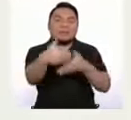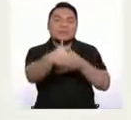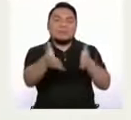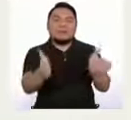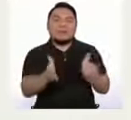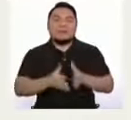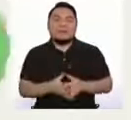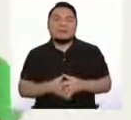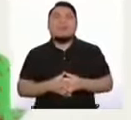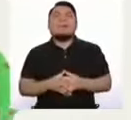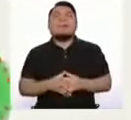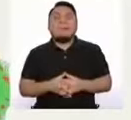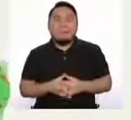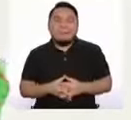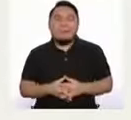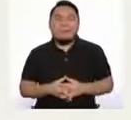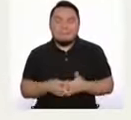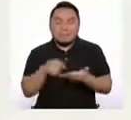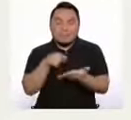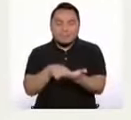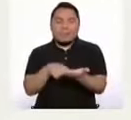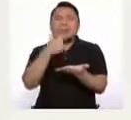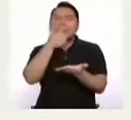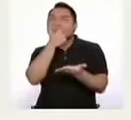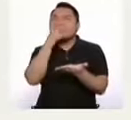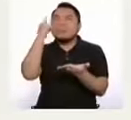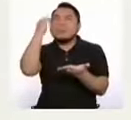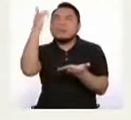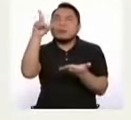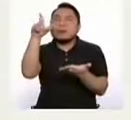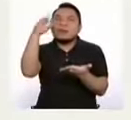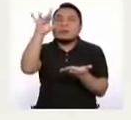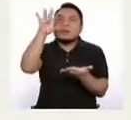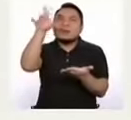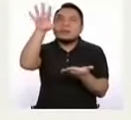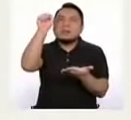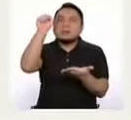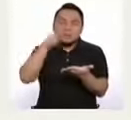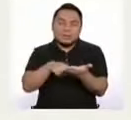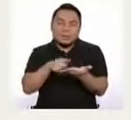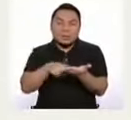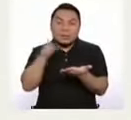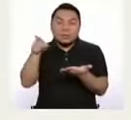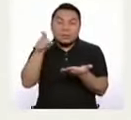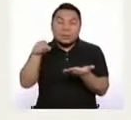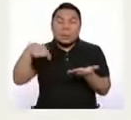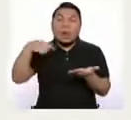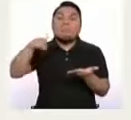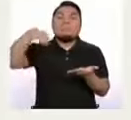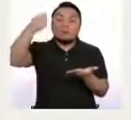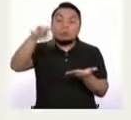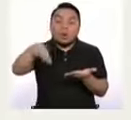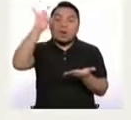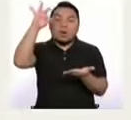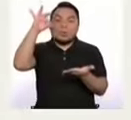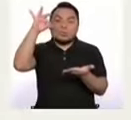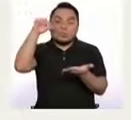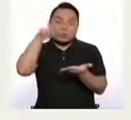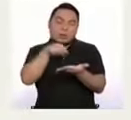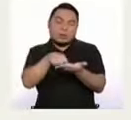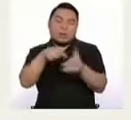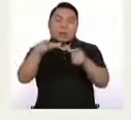¡Esto es un acertijo! Para la siguiente pista encontrar, al lugar